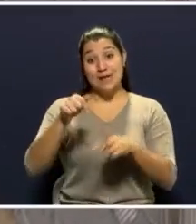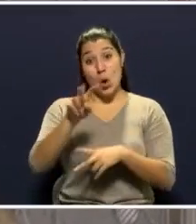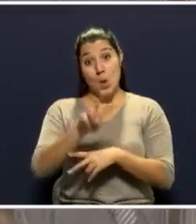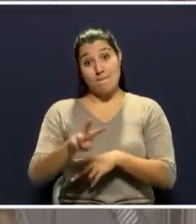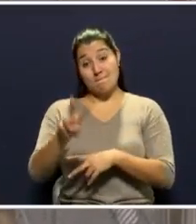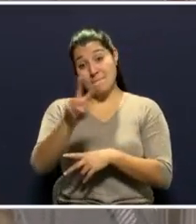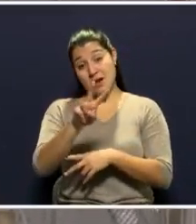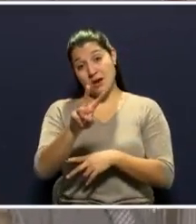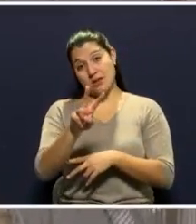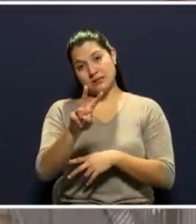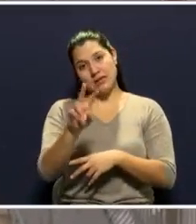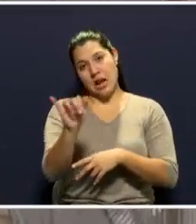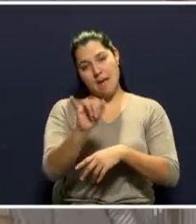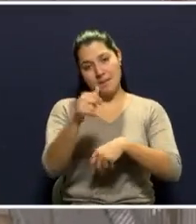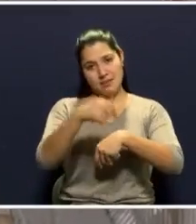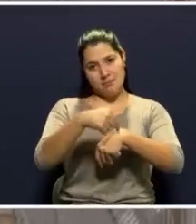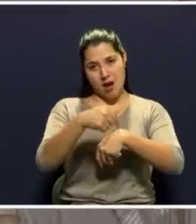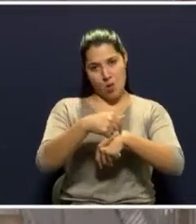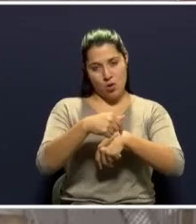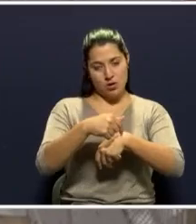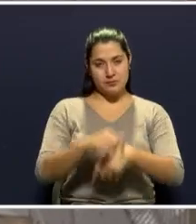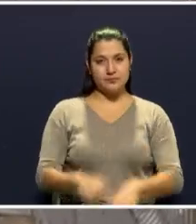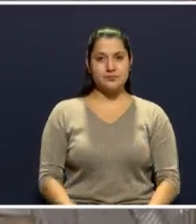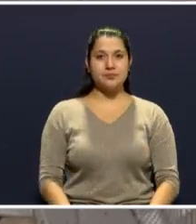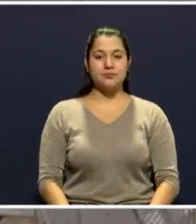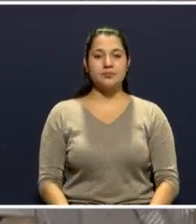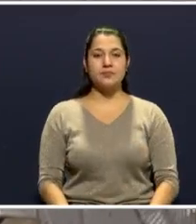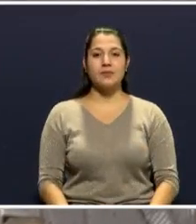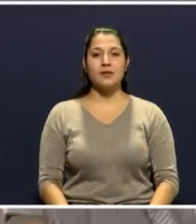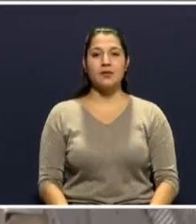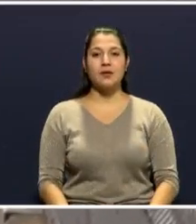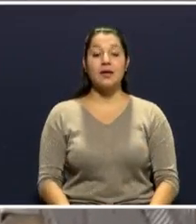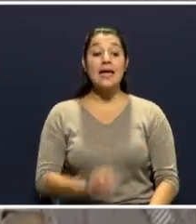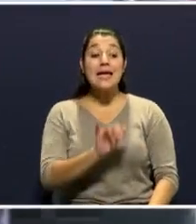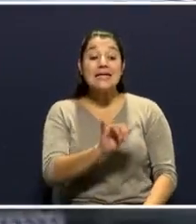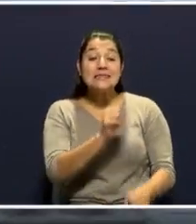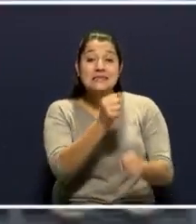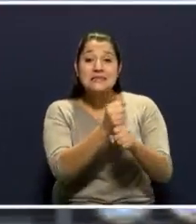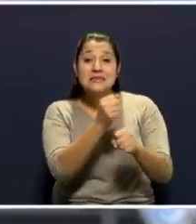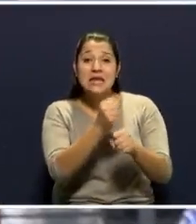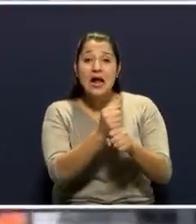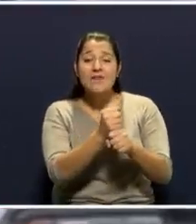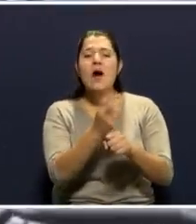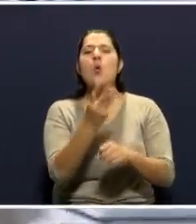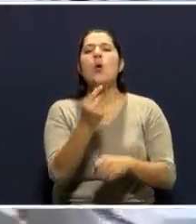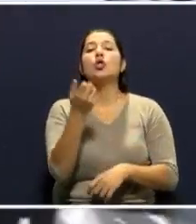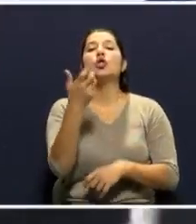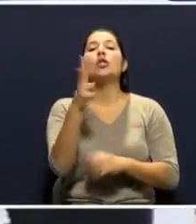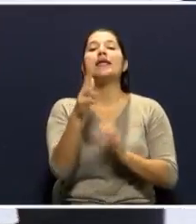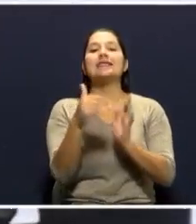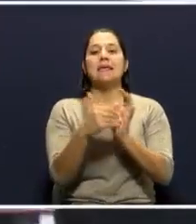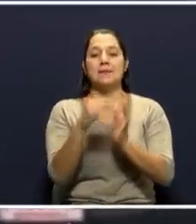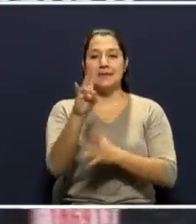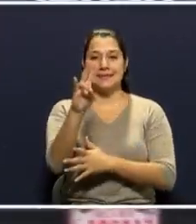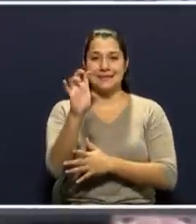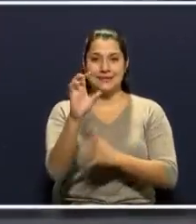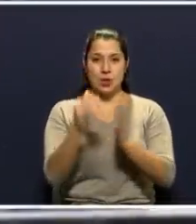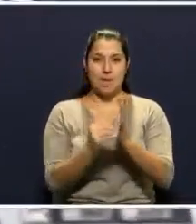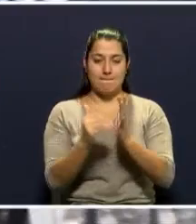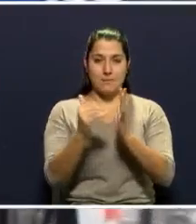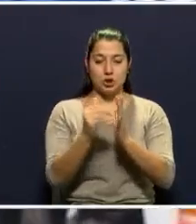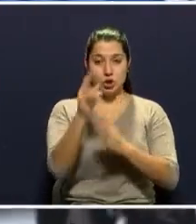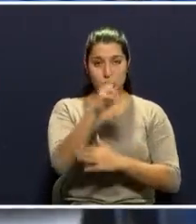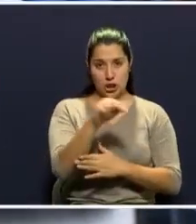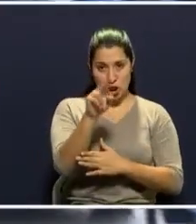a la misma hora que se da el cierre. La obra tiene un costo de 13.700 millones de colones y